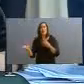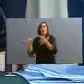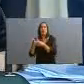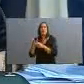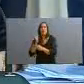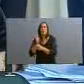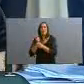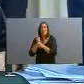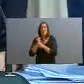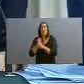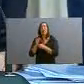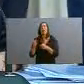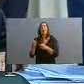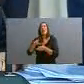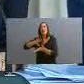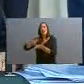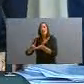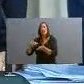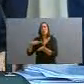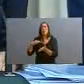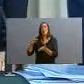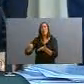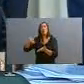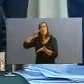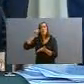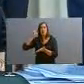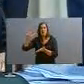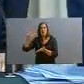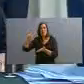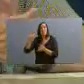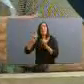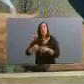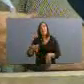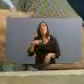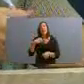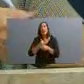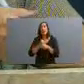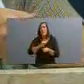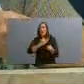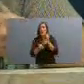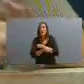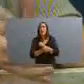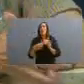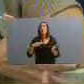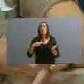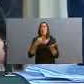reforma del Código Penal. Tenemos que trabajar en las reformas de los códigos de procedimientos, pero creo que debemos